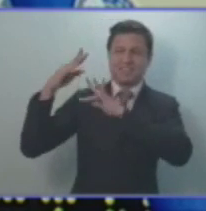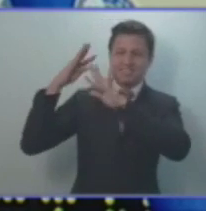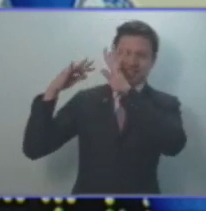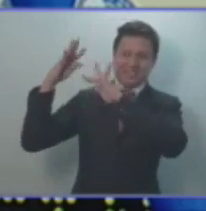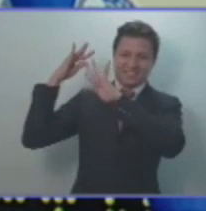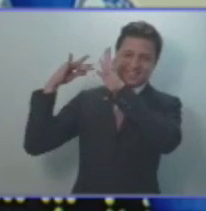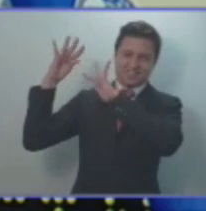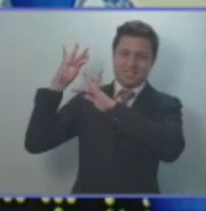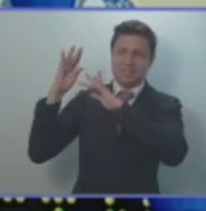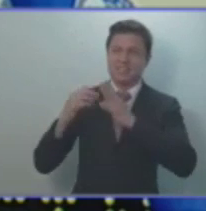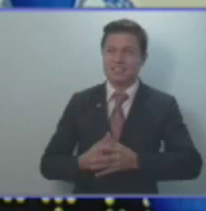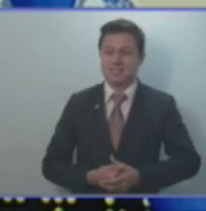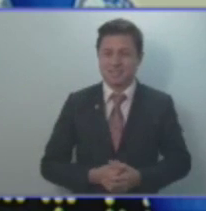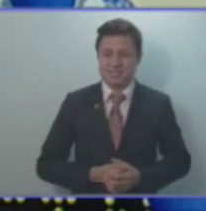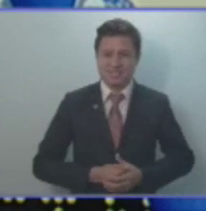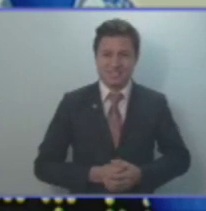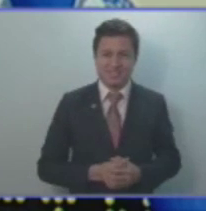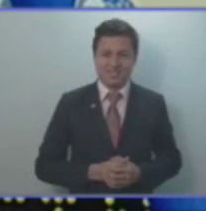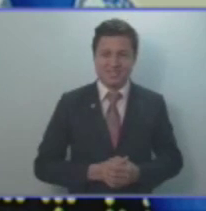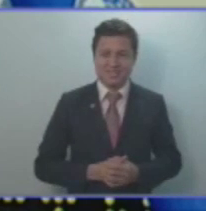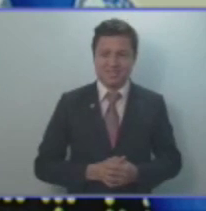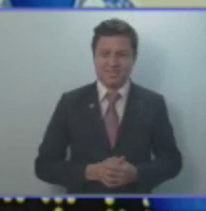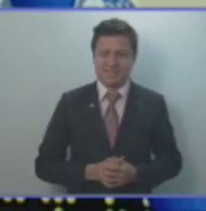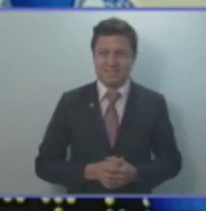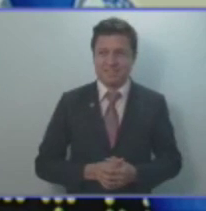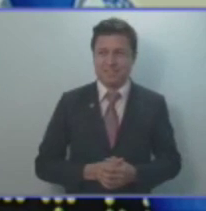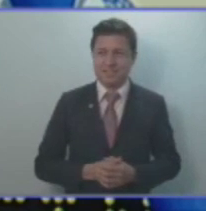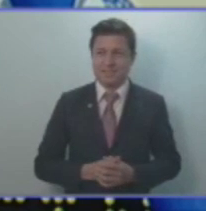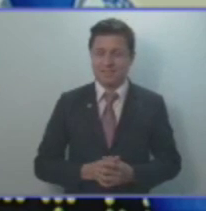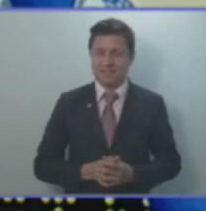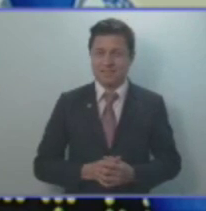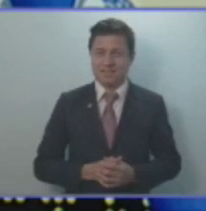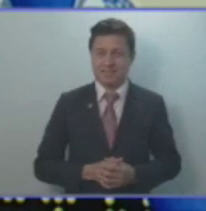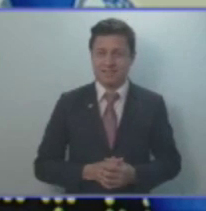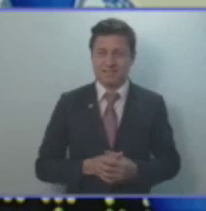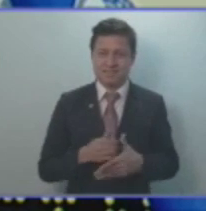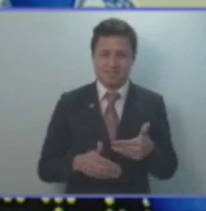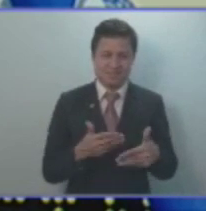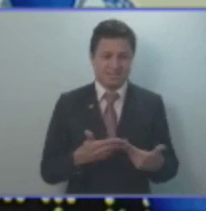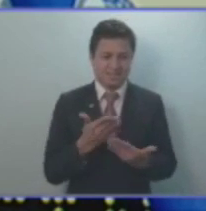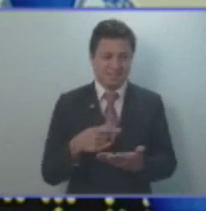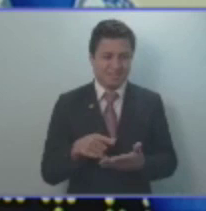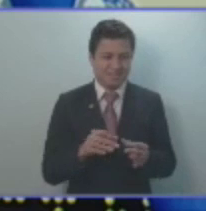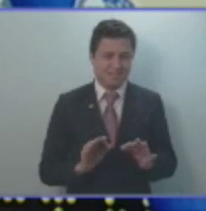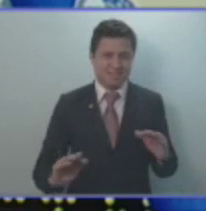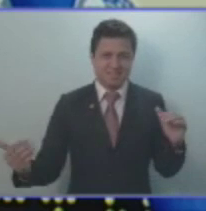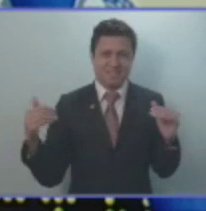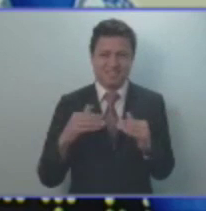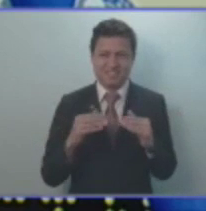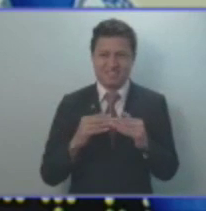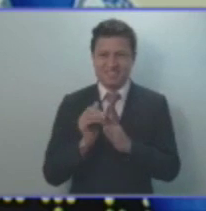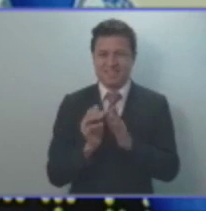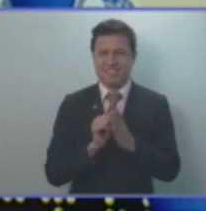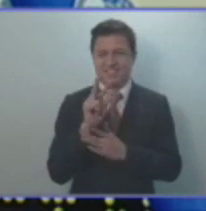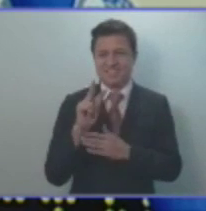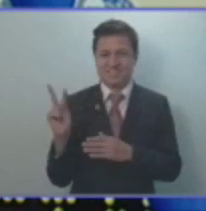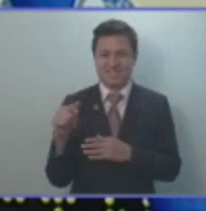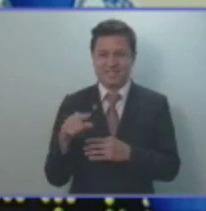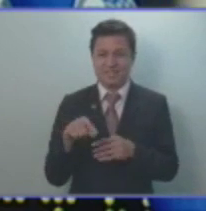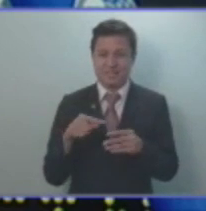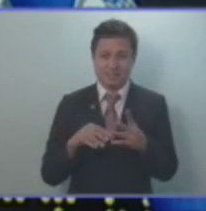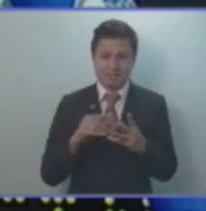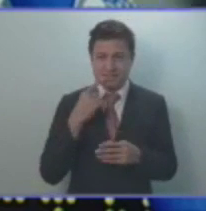2, que de conformidad con el artículo 131, ordinal 22 de dicha